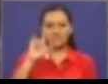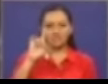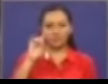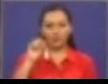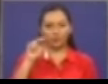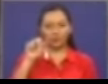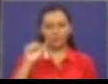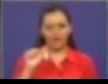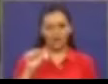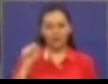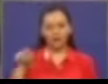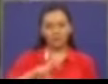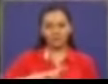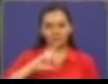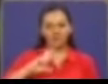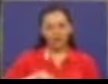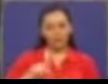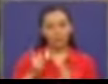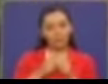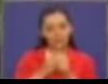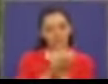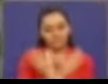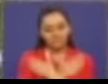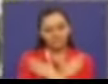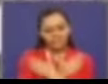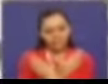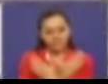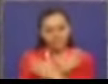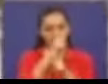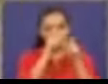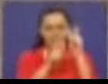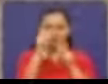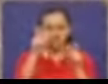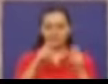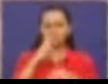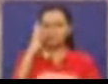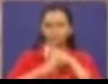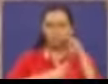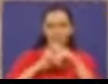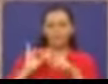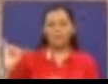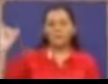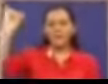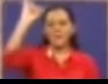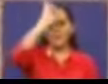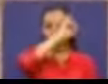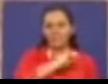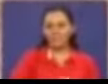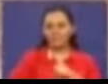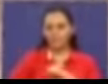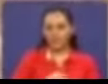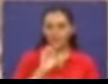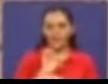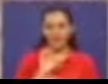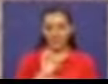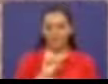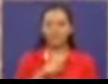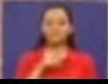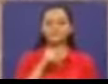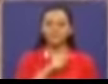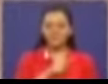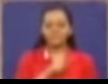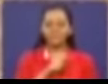nuestro infaltable saludo a la distancia a los miles de compatriotas en todo el mundo. Archidona es una de esas